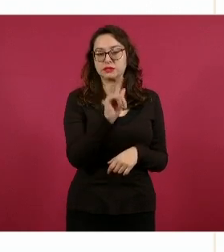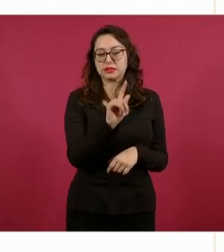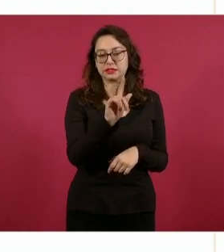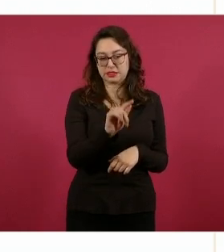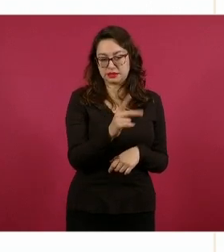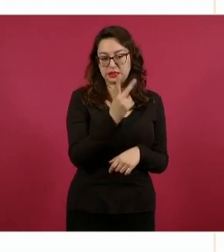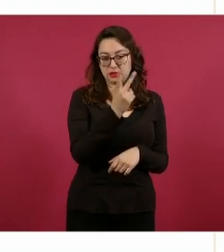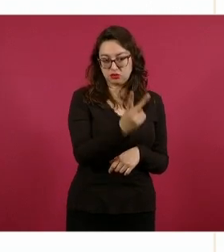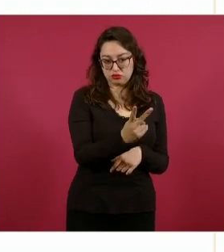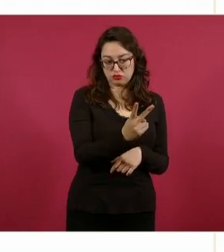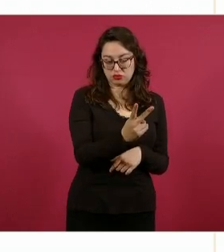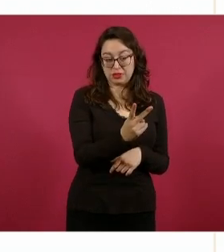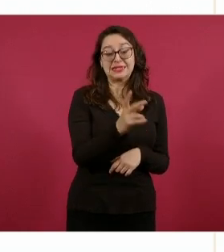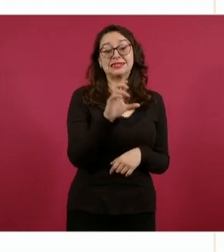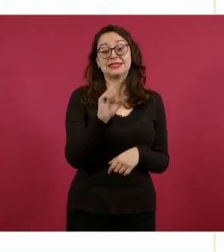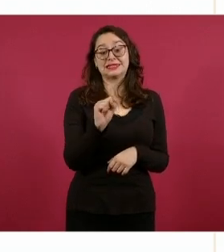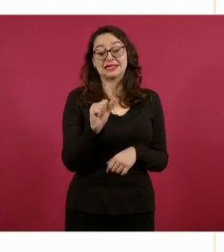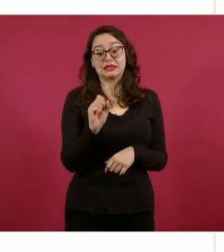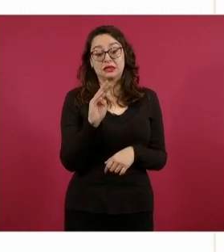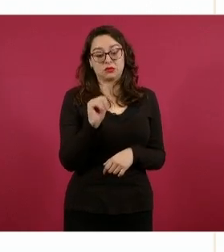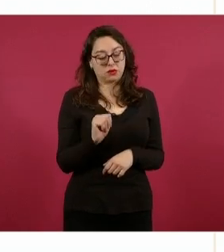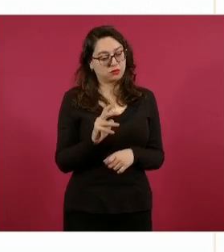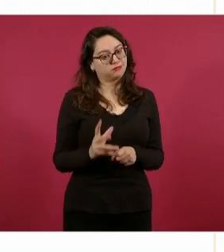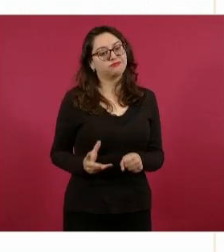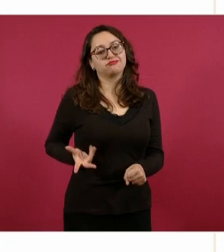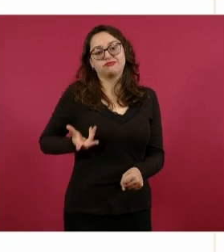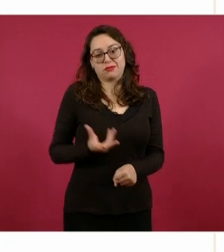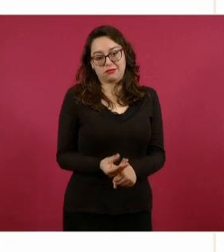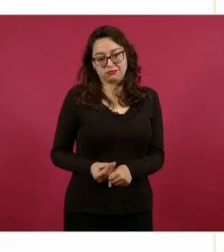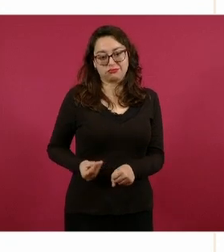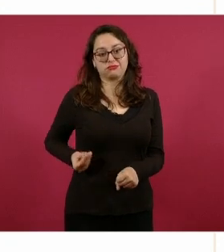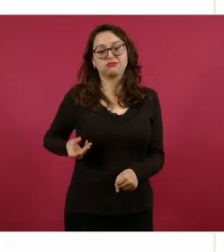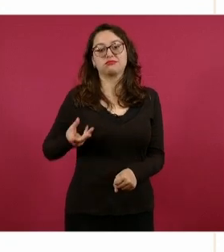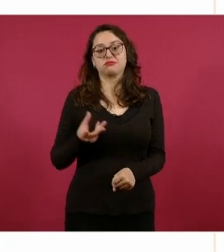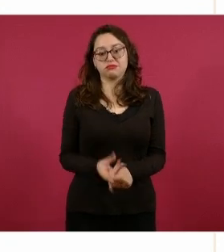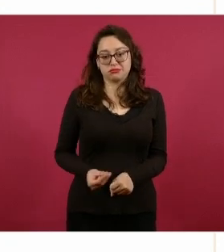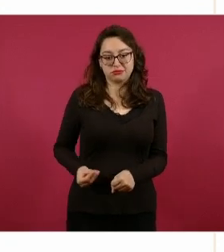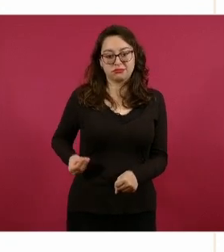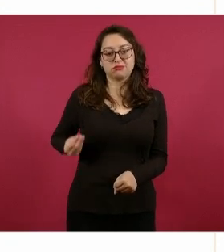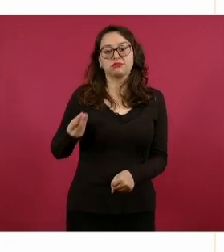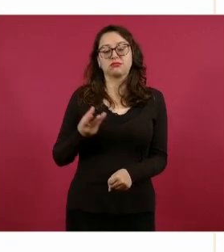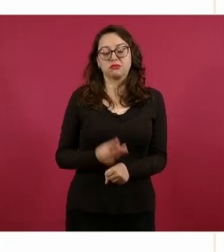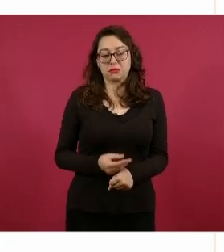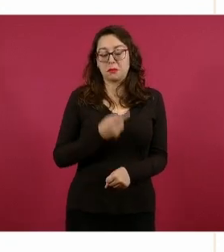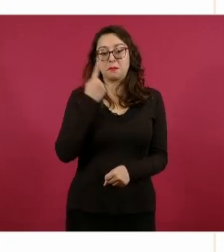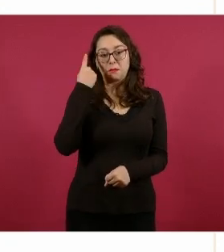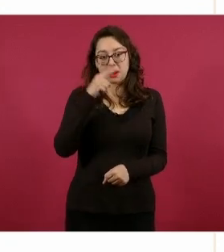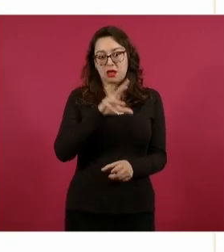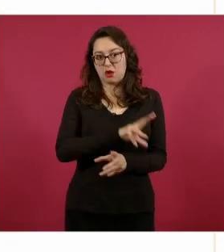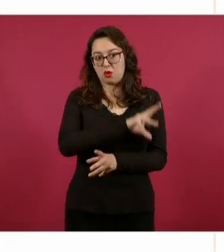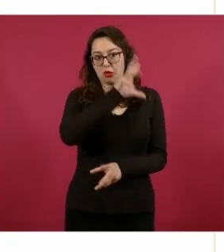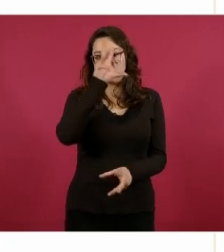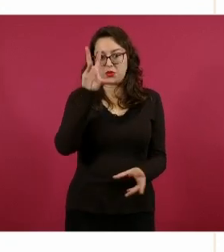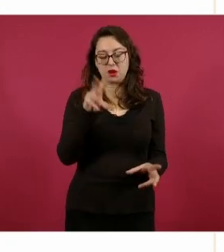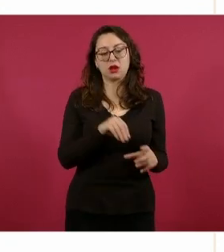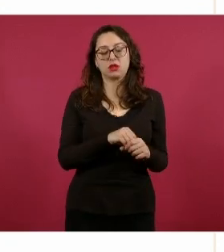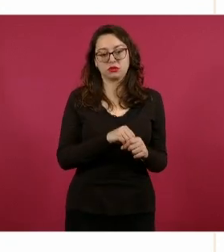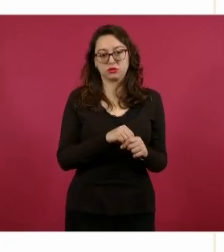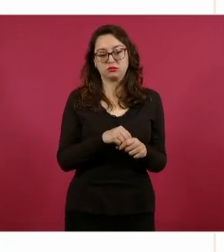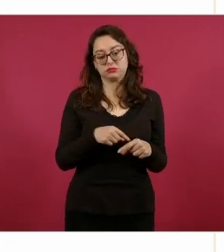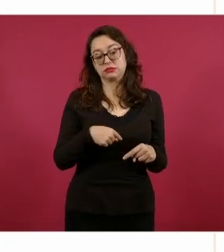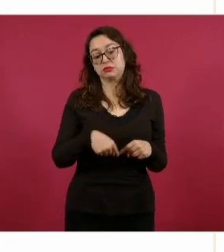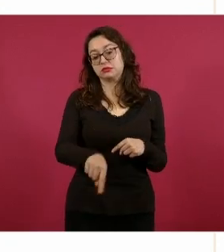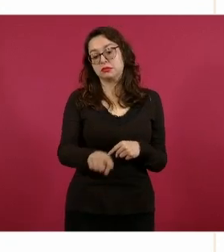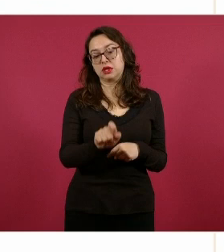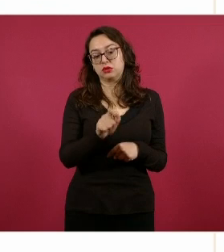quirófanos, 69 están siendo intervenidos para su plena operación para el 21